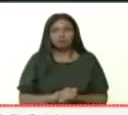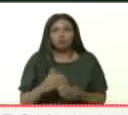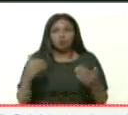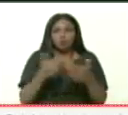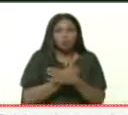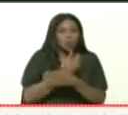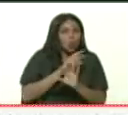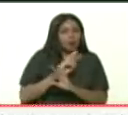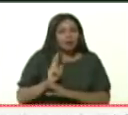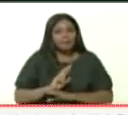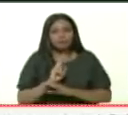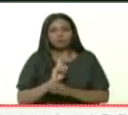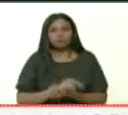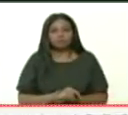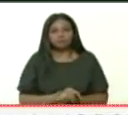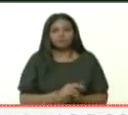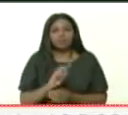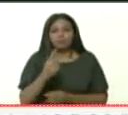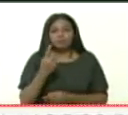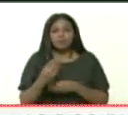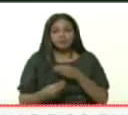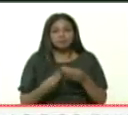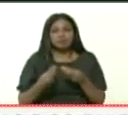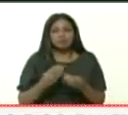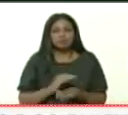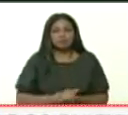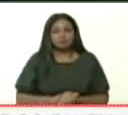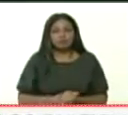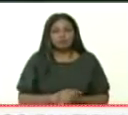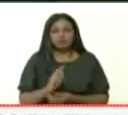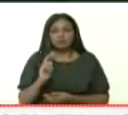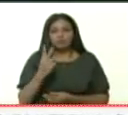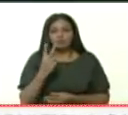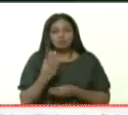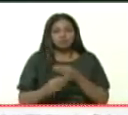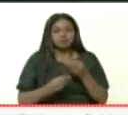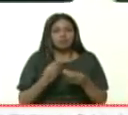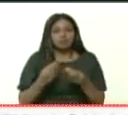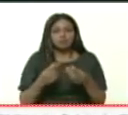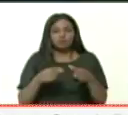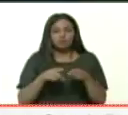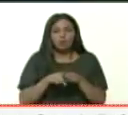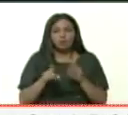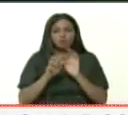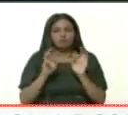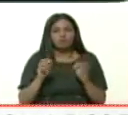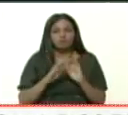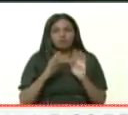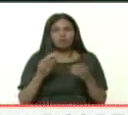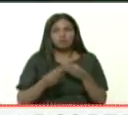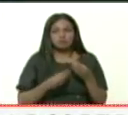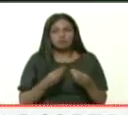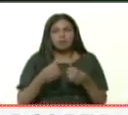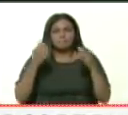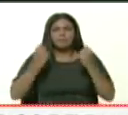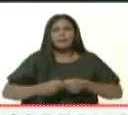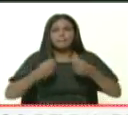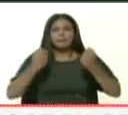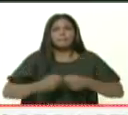secuestrado. Esa es la primera fase de la operación. La segunda fase de la operación fue sembrar disturbios, sembrar